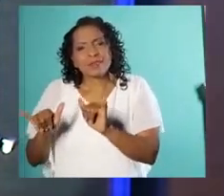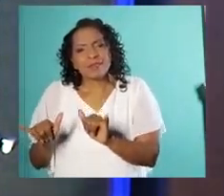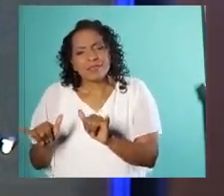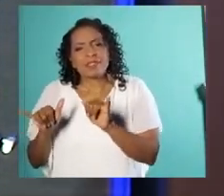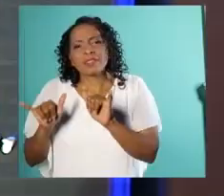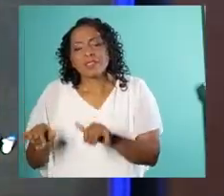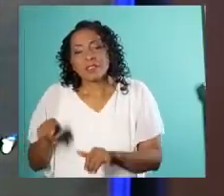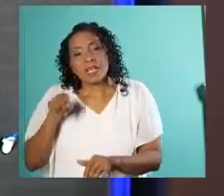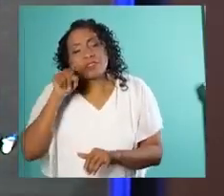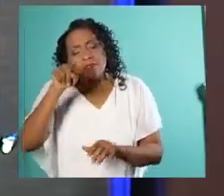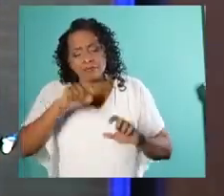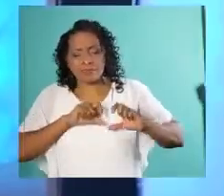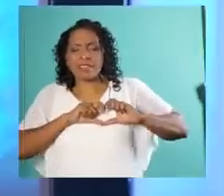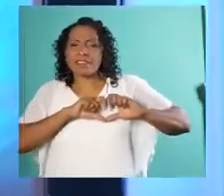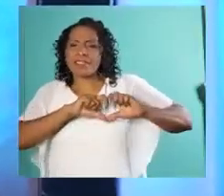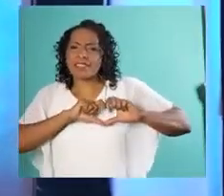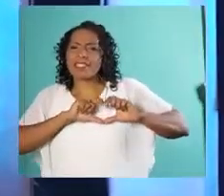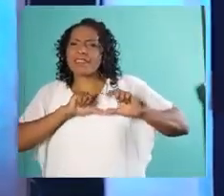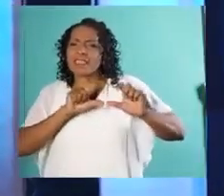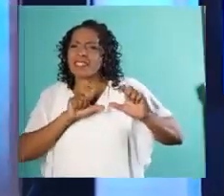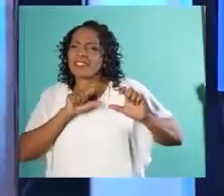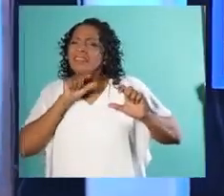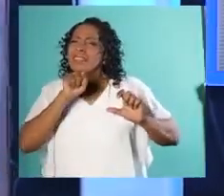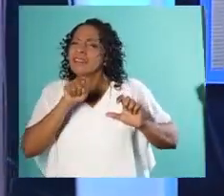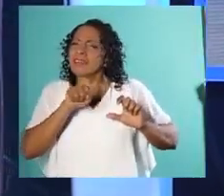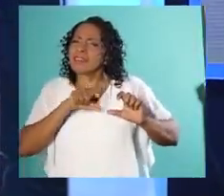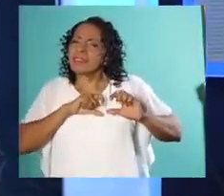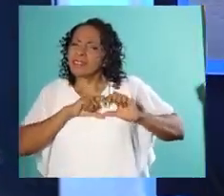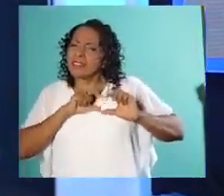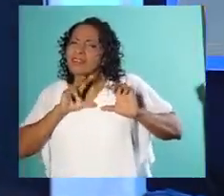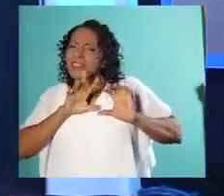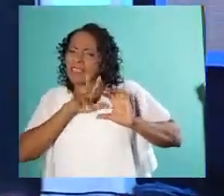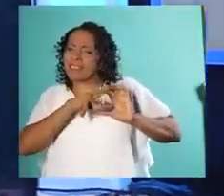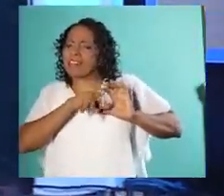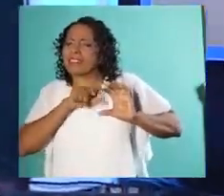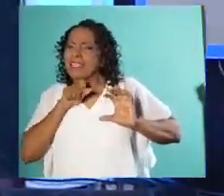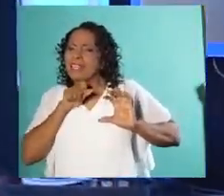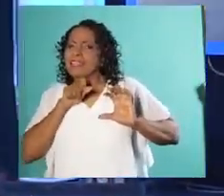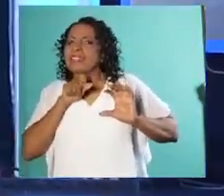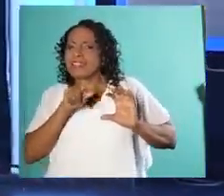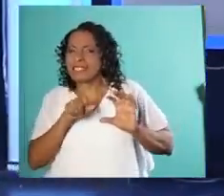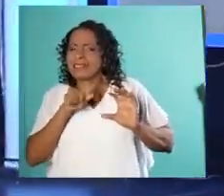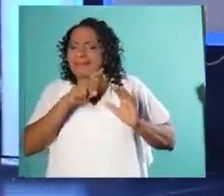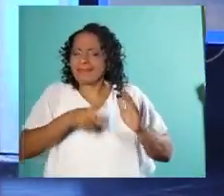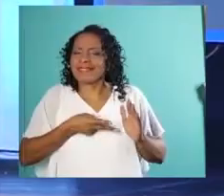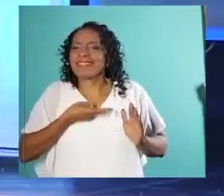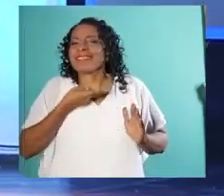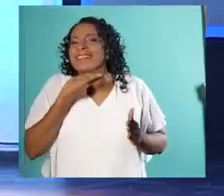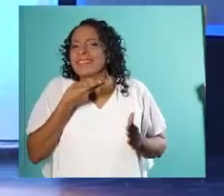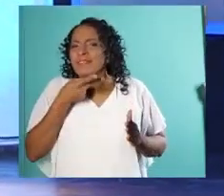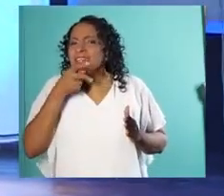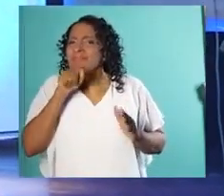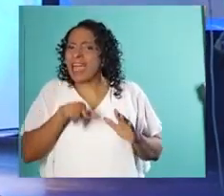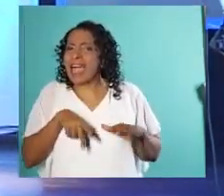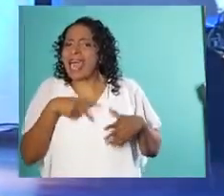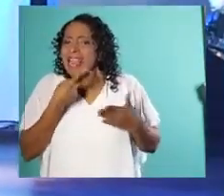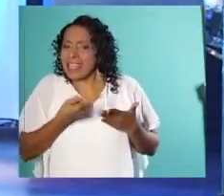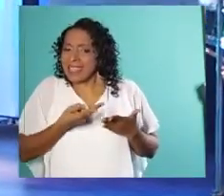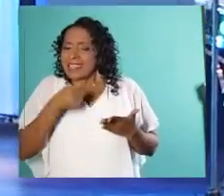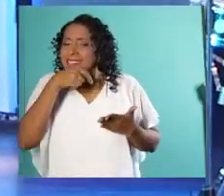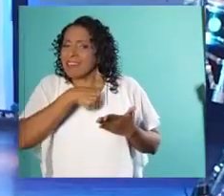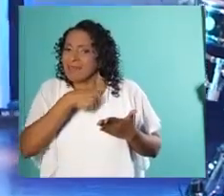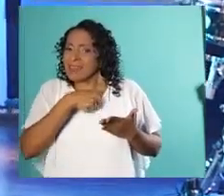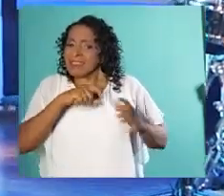Cuida el corazón de los que quieren robarte lo que más vale, lo que más vale.